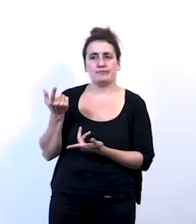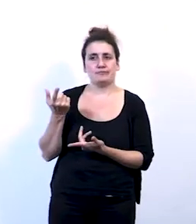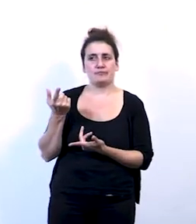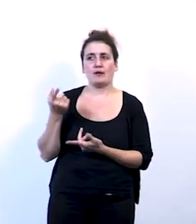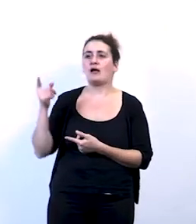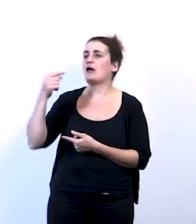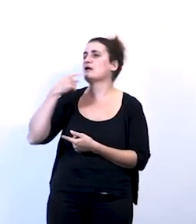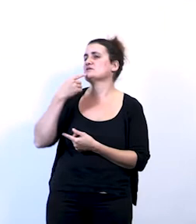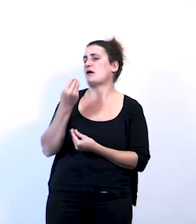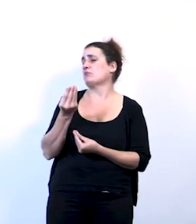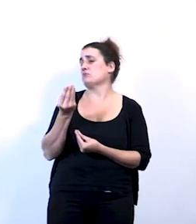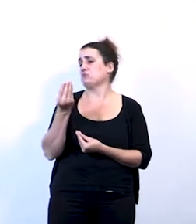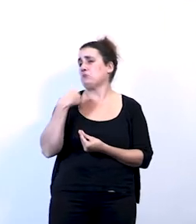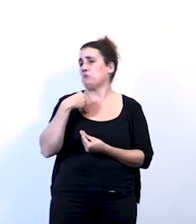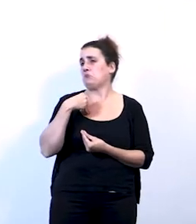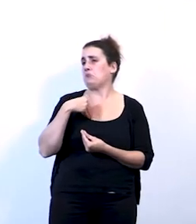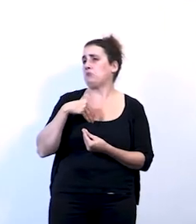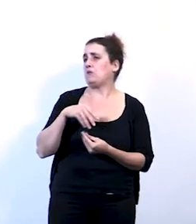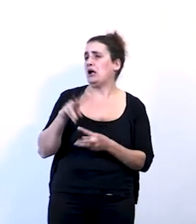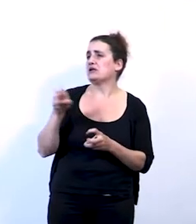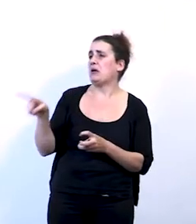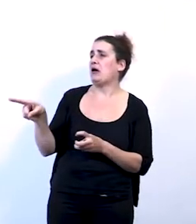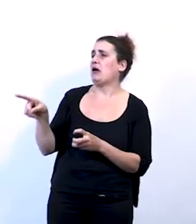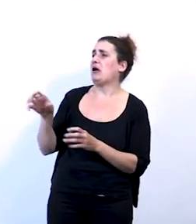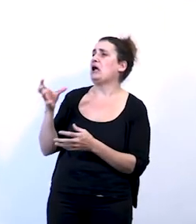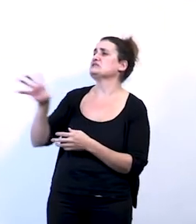estado democrático y un estado laico y un estado